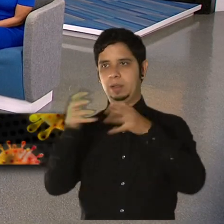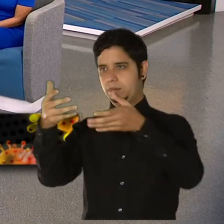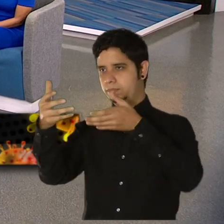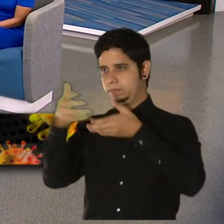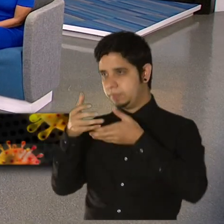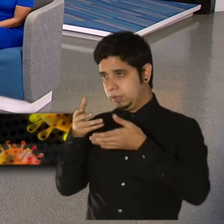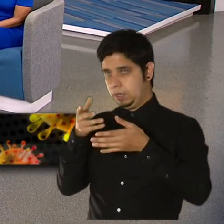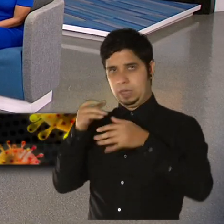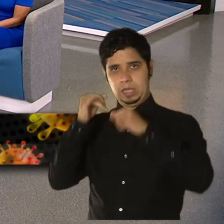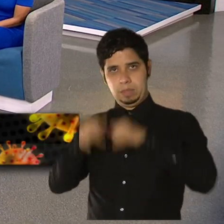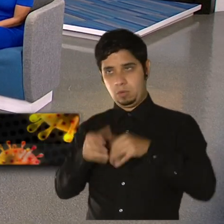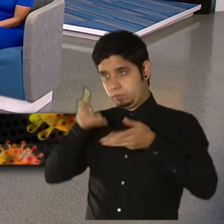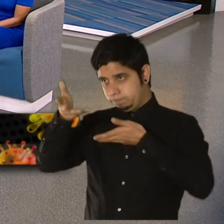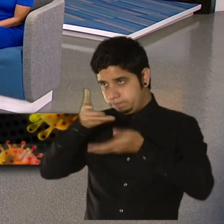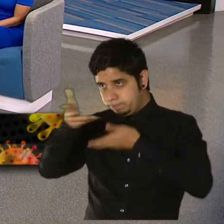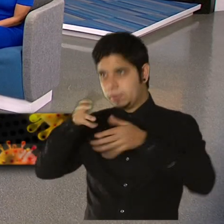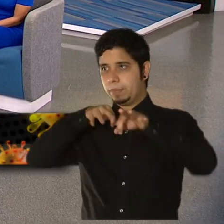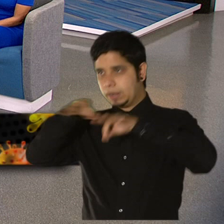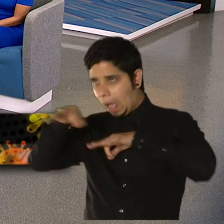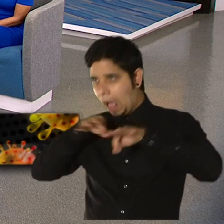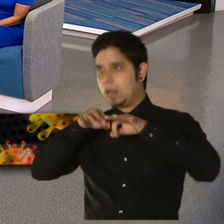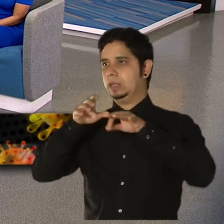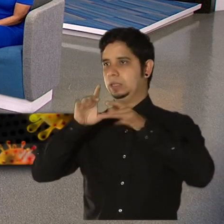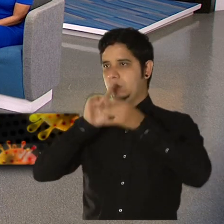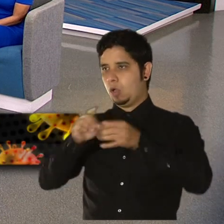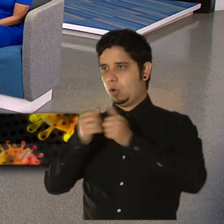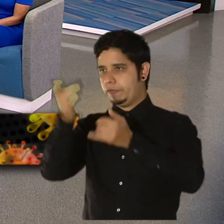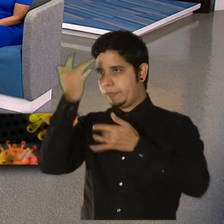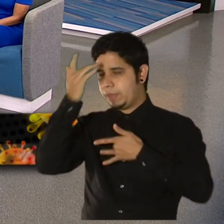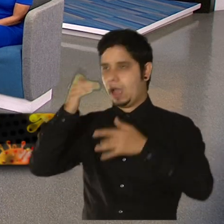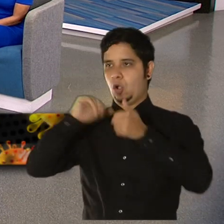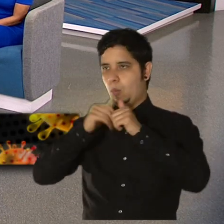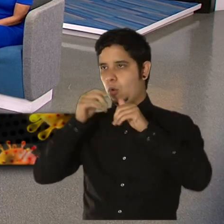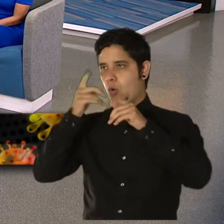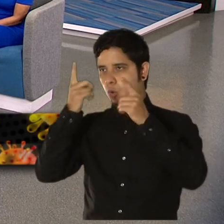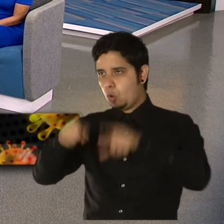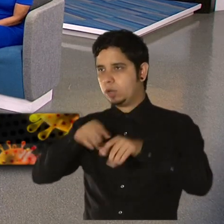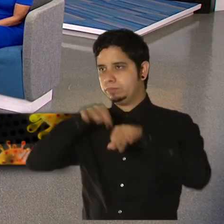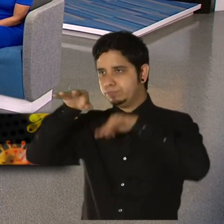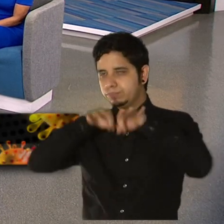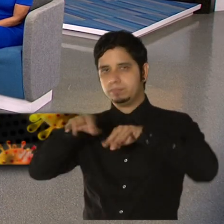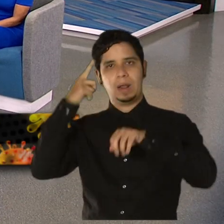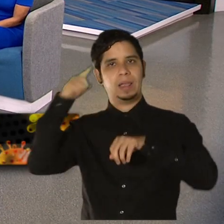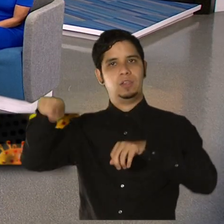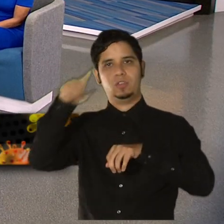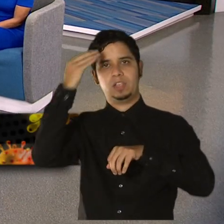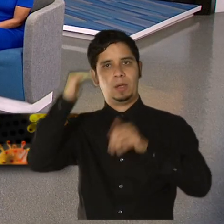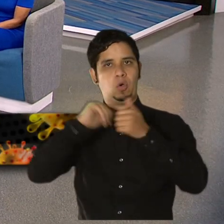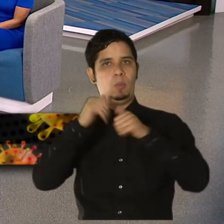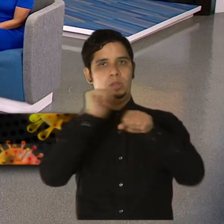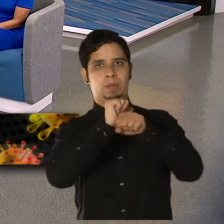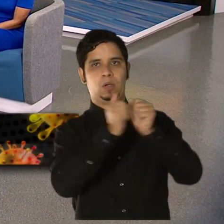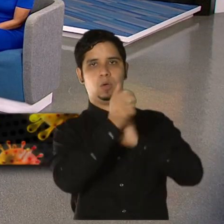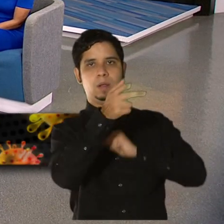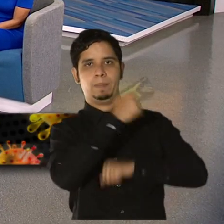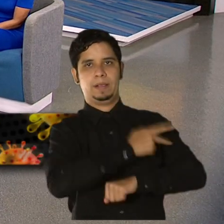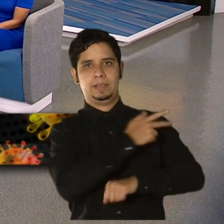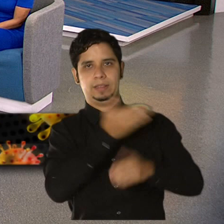sobre esa todo. enfermedad. ¿Cuánto tiempo dura el programa? Pues depende, todo es bien